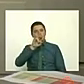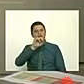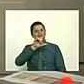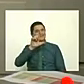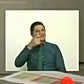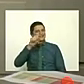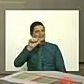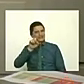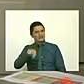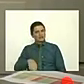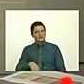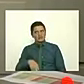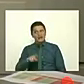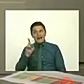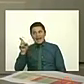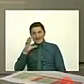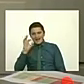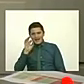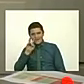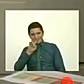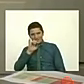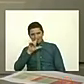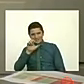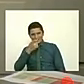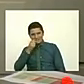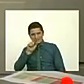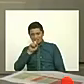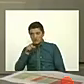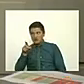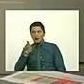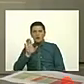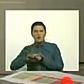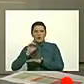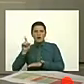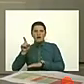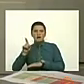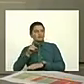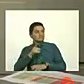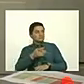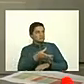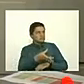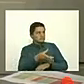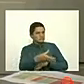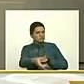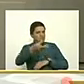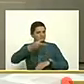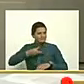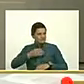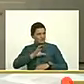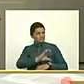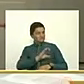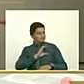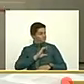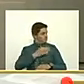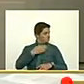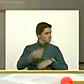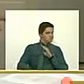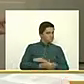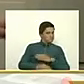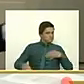Se acusa a Luis Alberto Villegas de haber recibido sobornos para la adjudicación del contrato